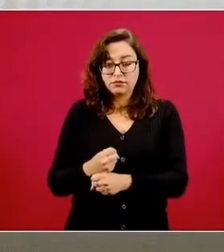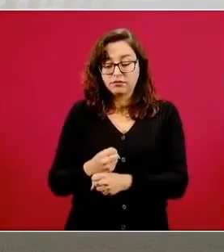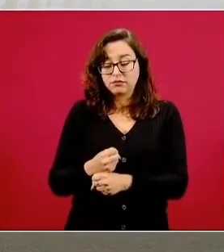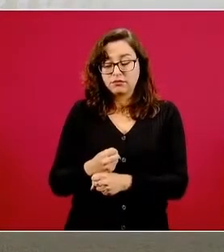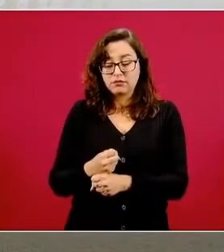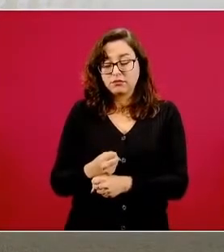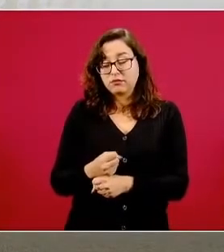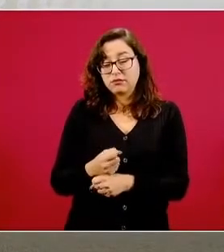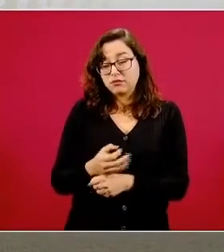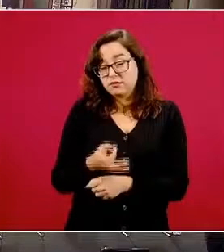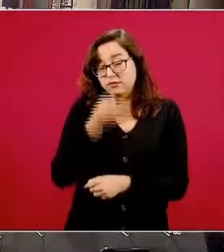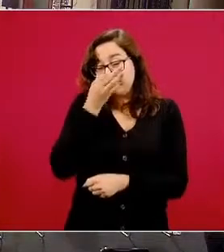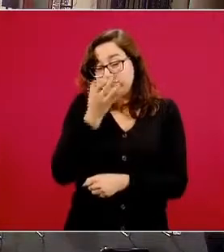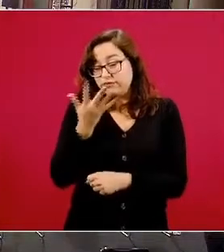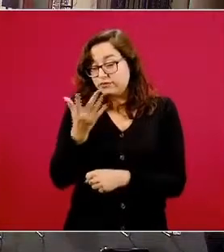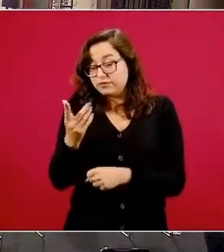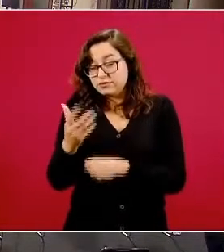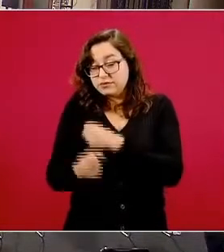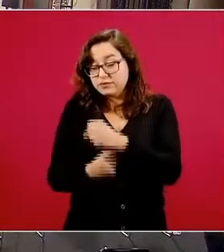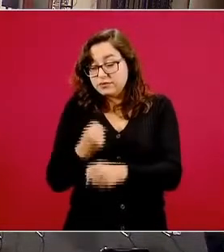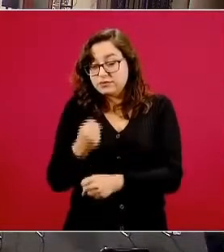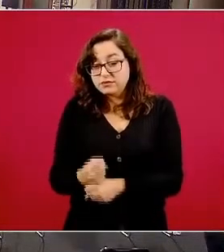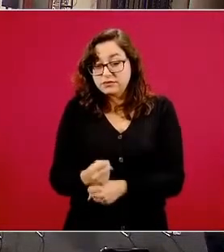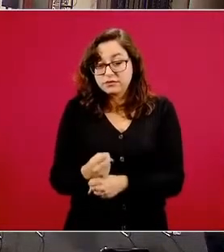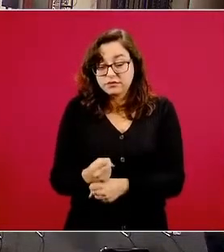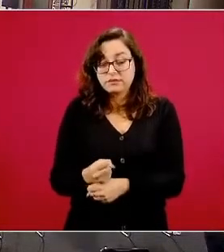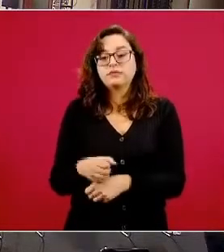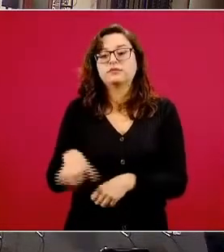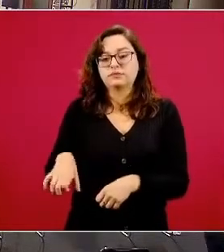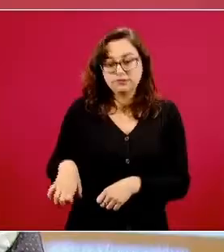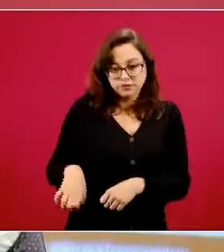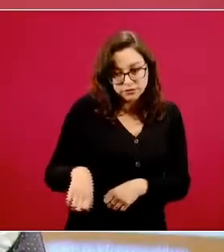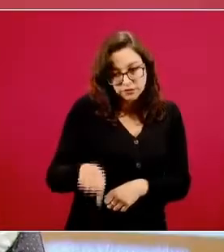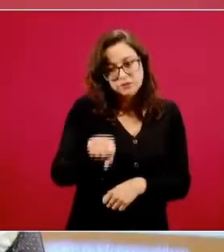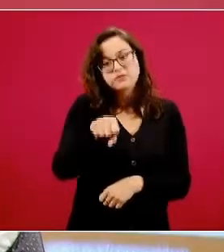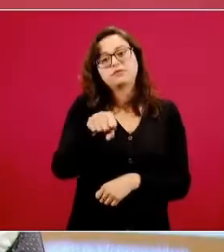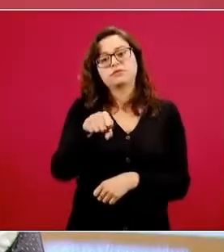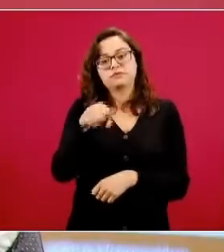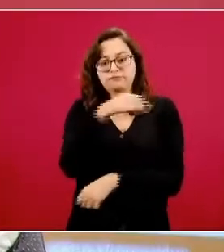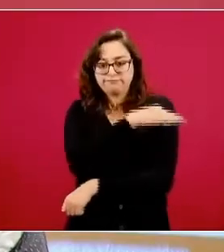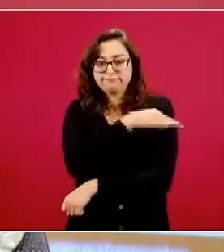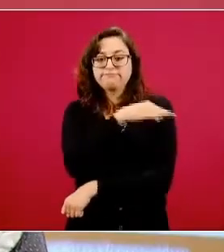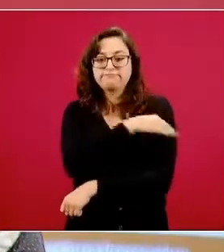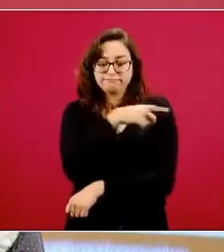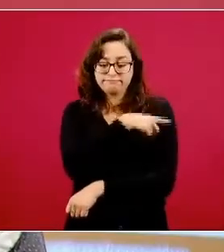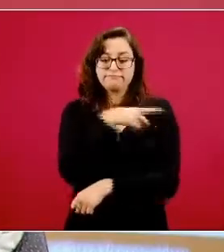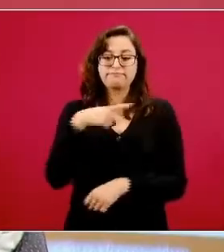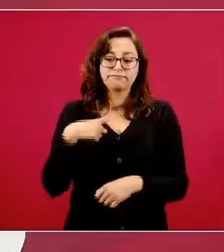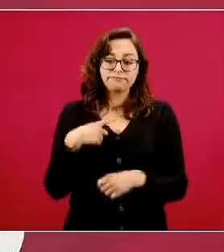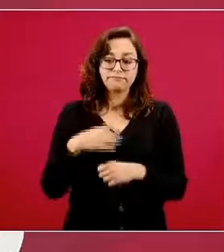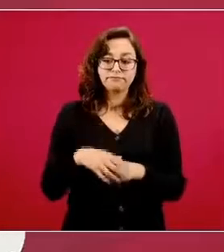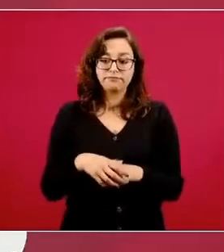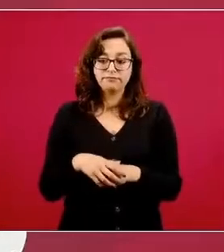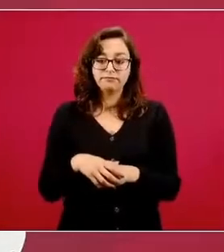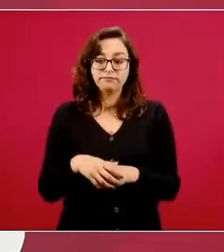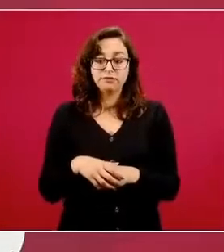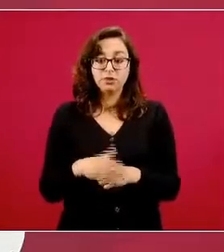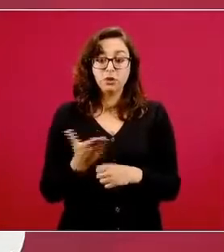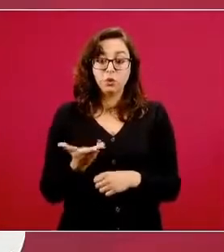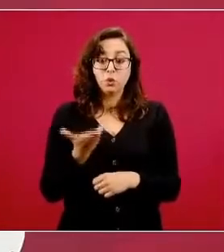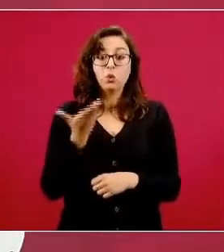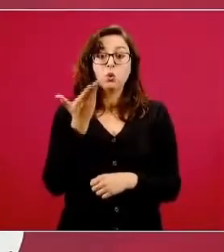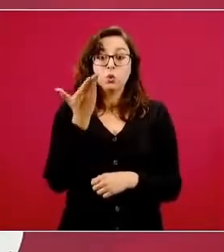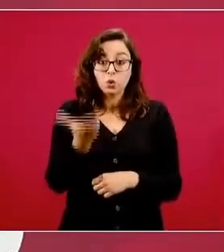y 29 días. Hay que acudir a vacunarse. Si usted es una persona